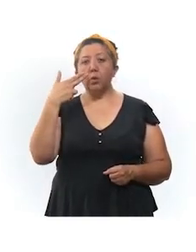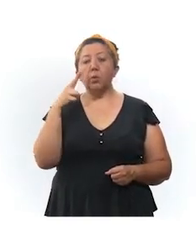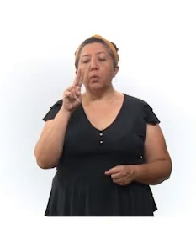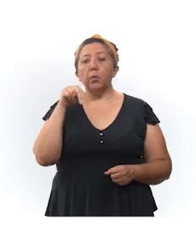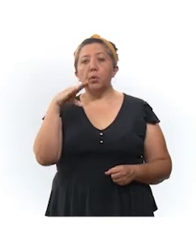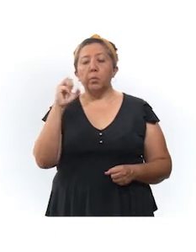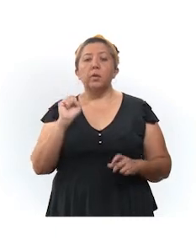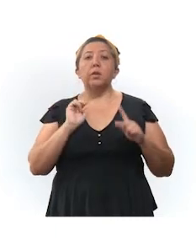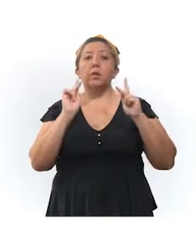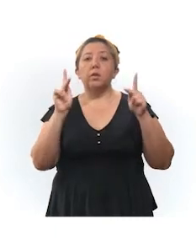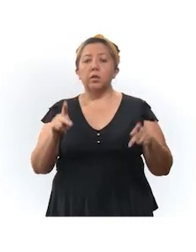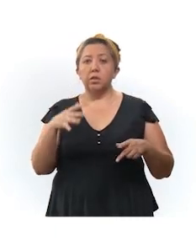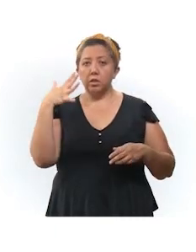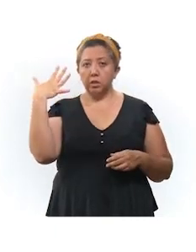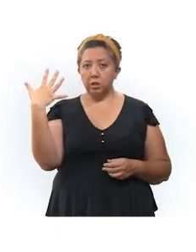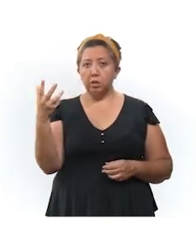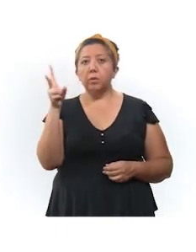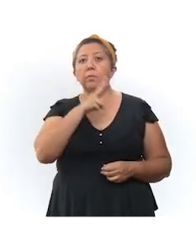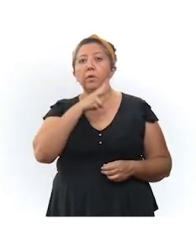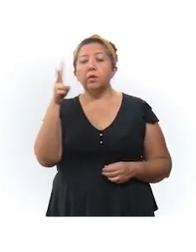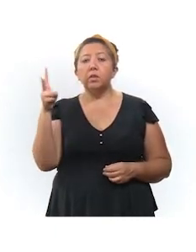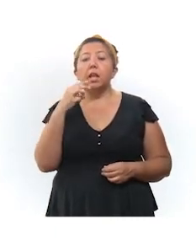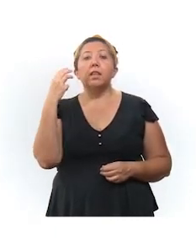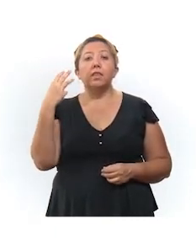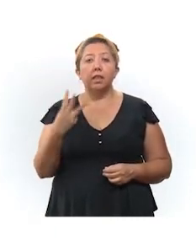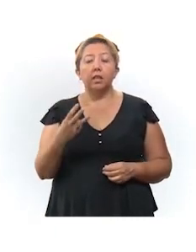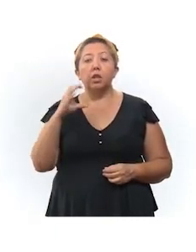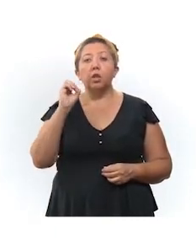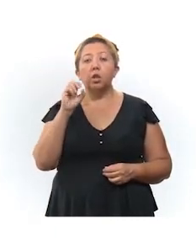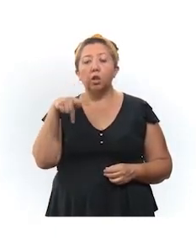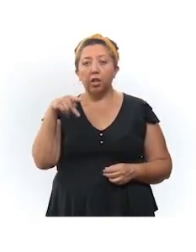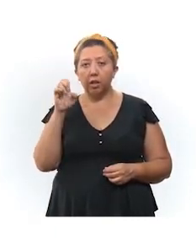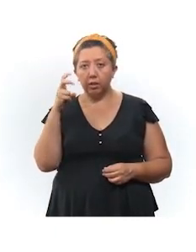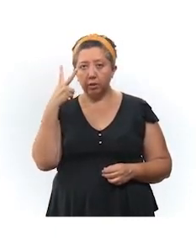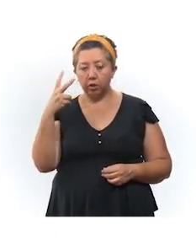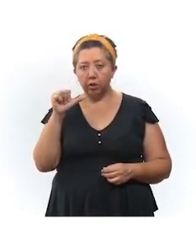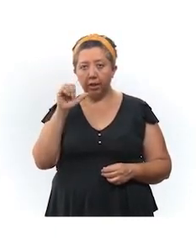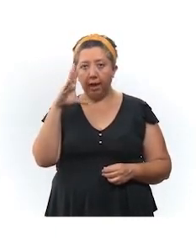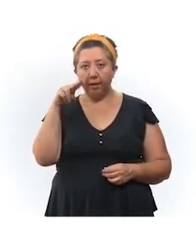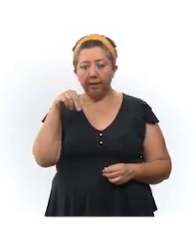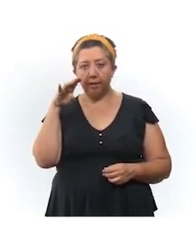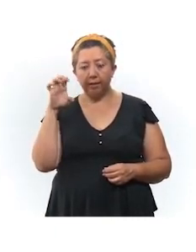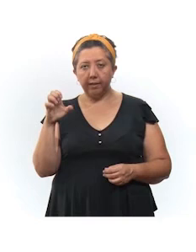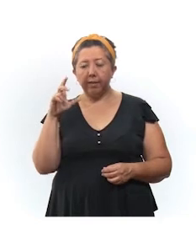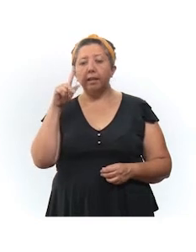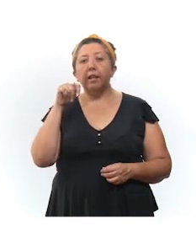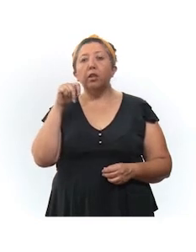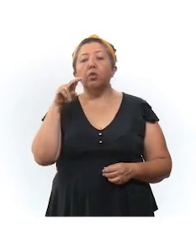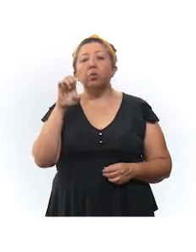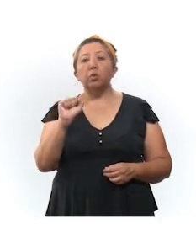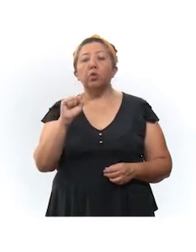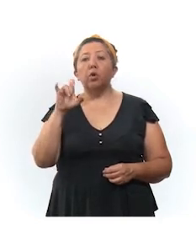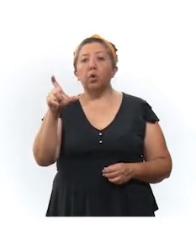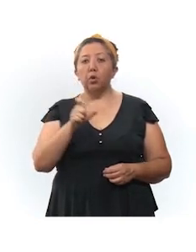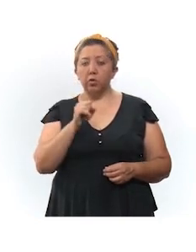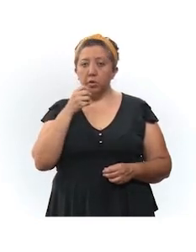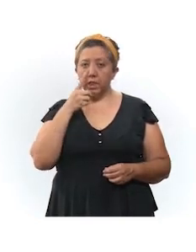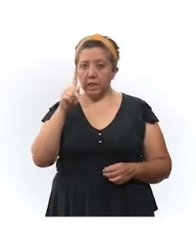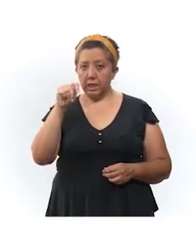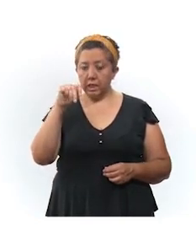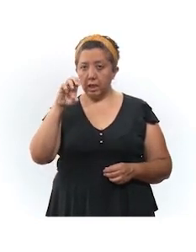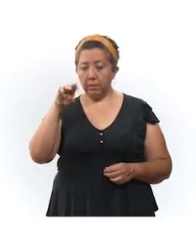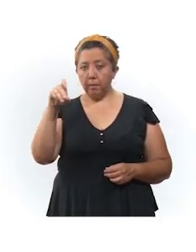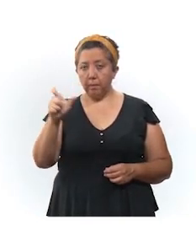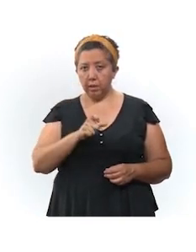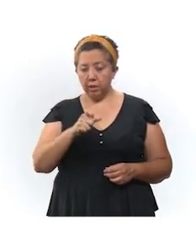Junucmá y Progreso, 5 en Valladolid, 3 en Concal, 2 en Ancanquel, Cantunil, Oxcuxcap,